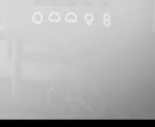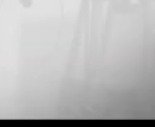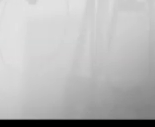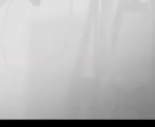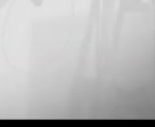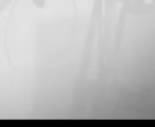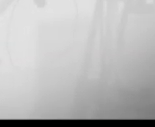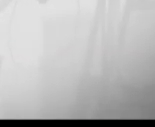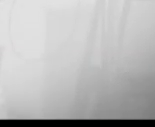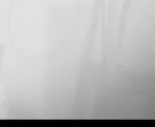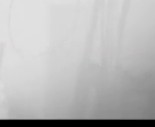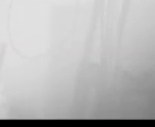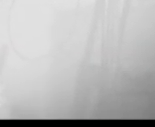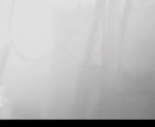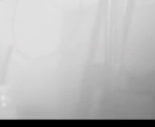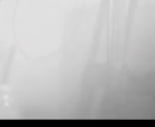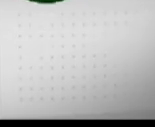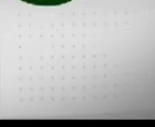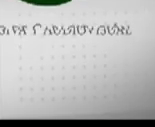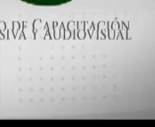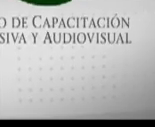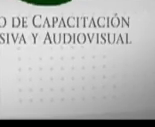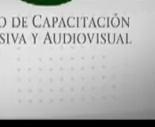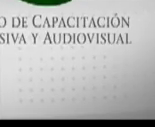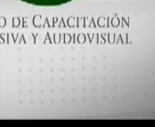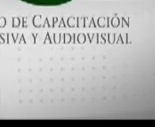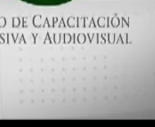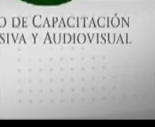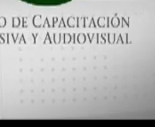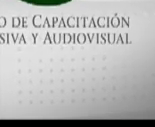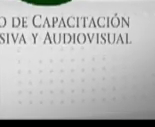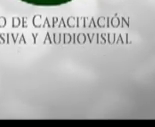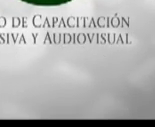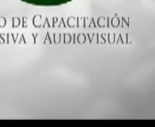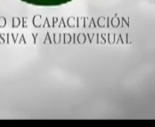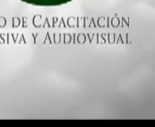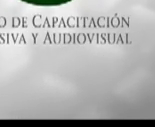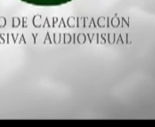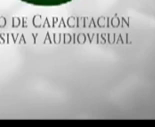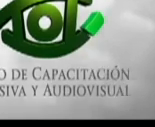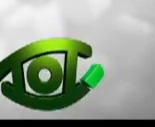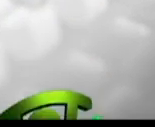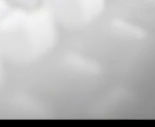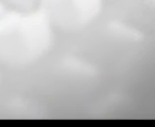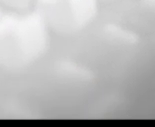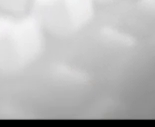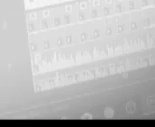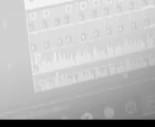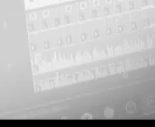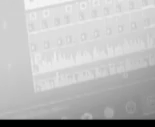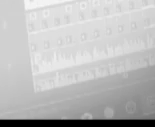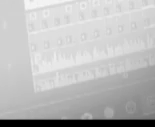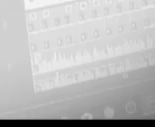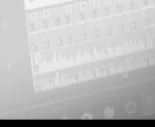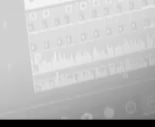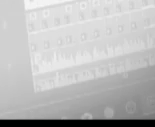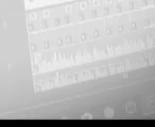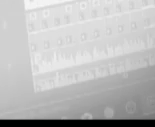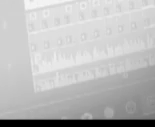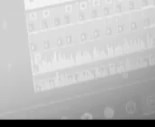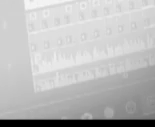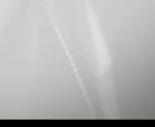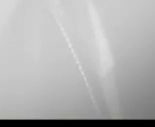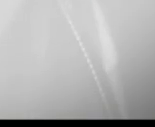La Dirección General de Televisión Educativa y el Centro de Capacitación Televisiva y Audiovisual convocan a todos los interesados